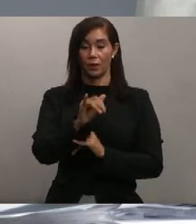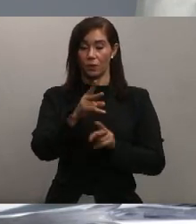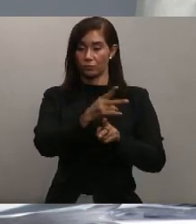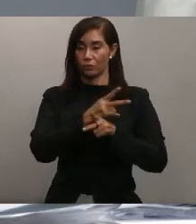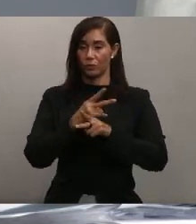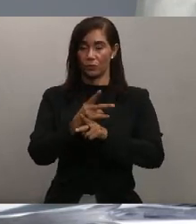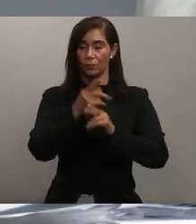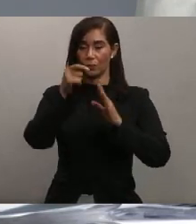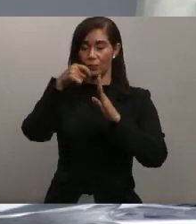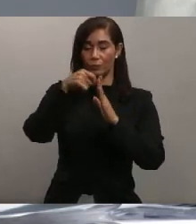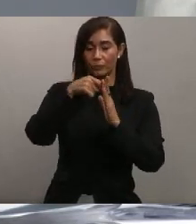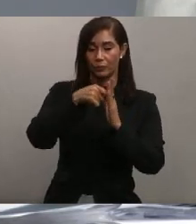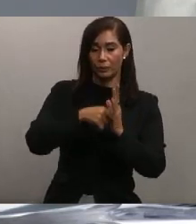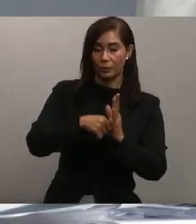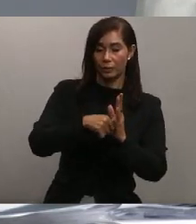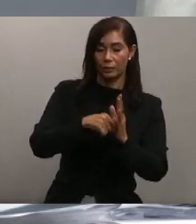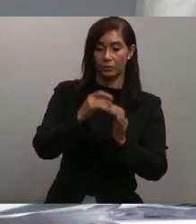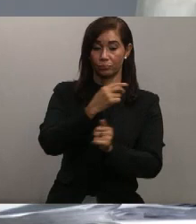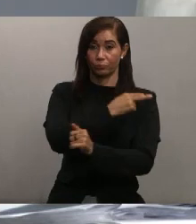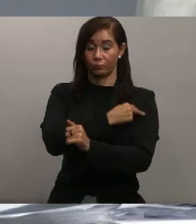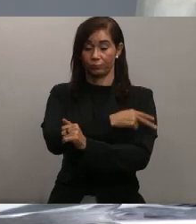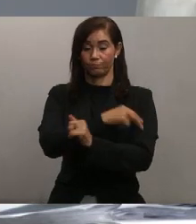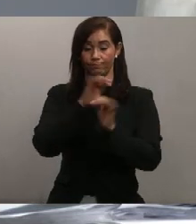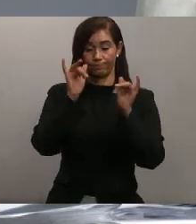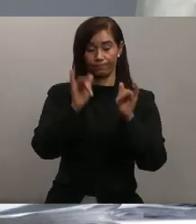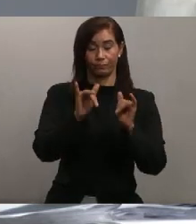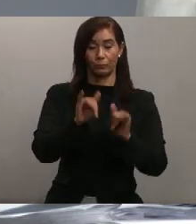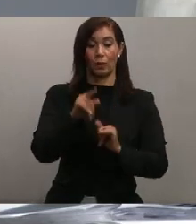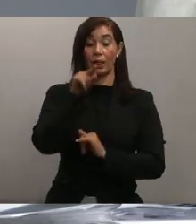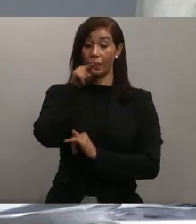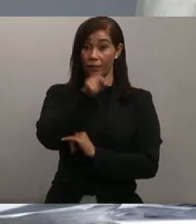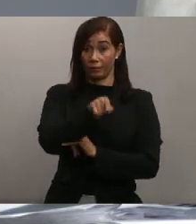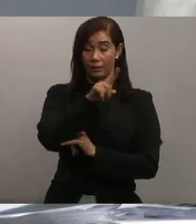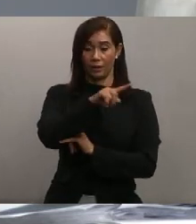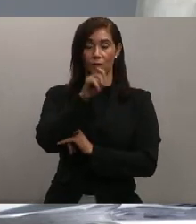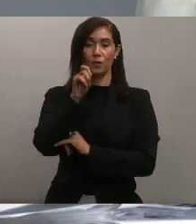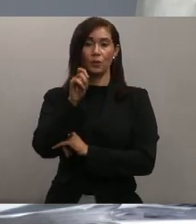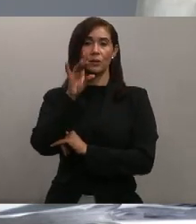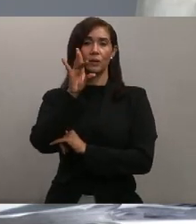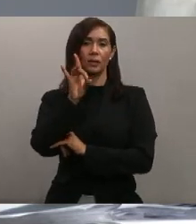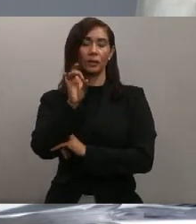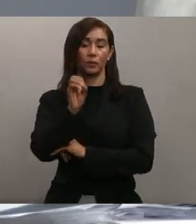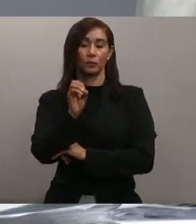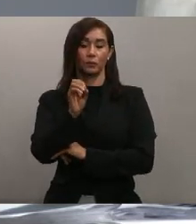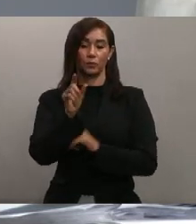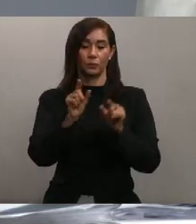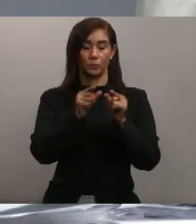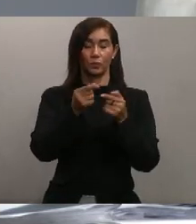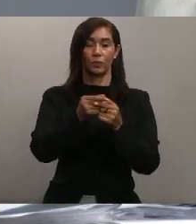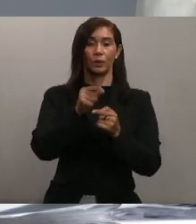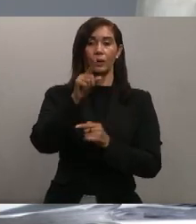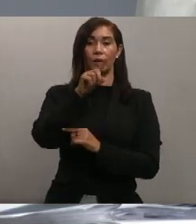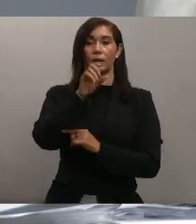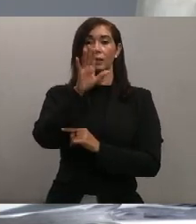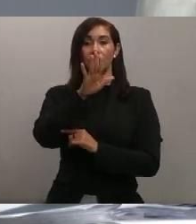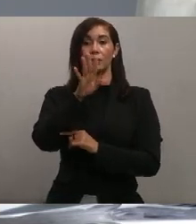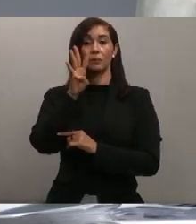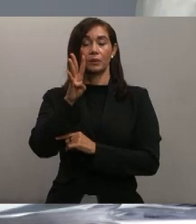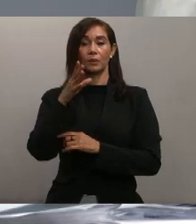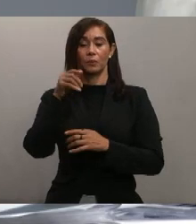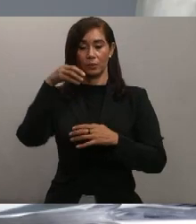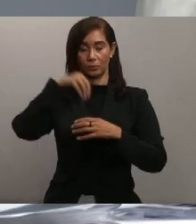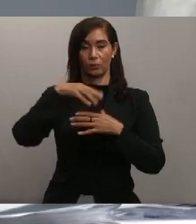de cuidados intensivos. De esos 108 casos, solo 54 están en ventilación.